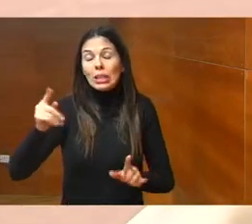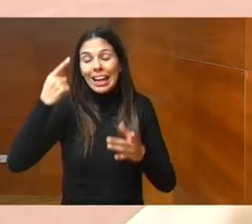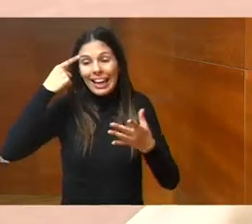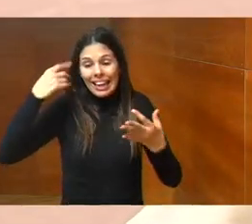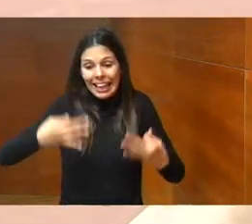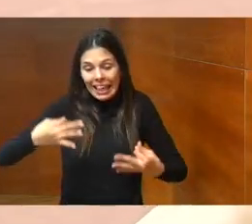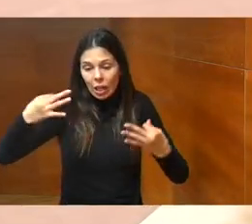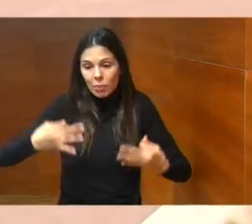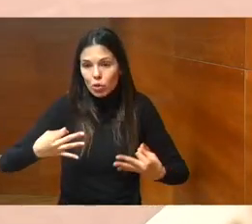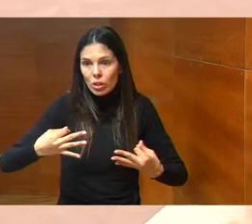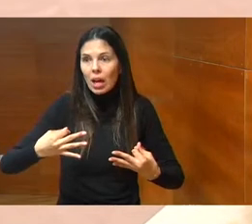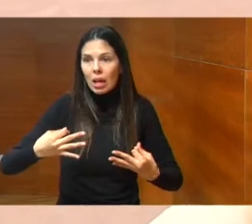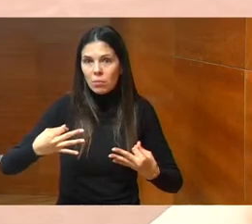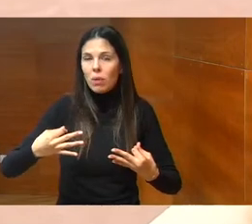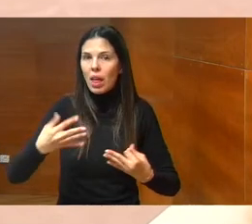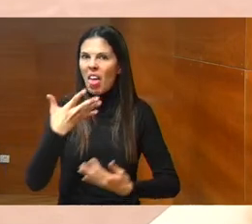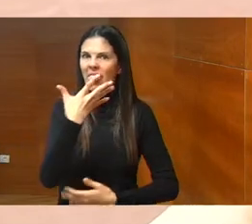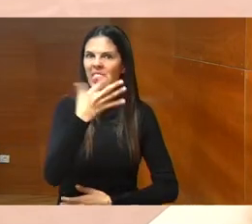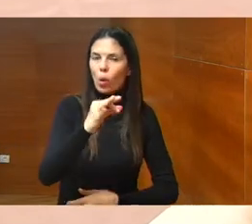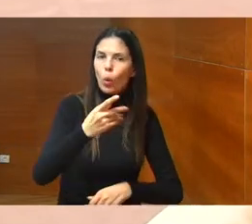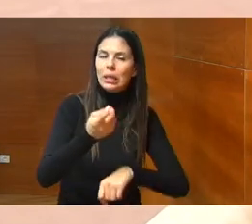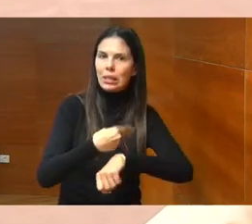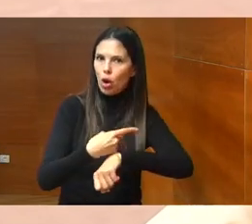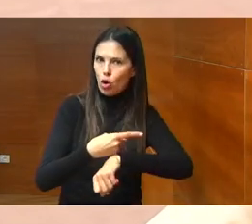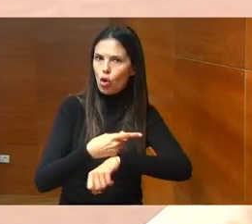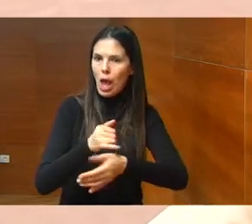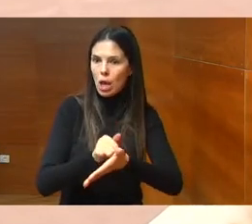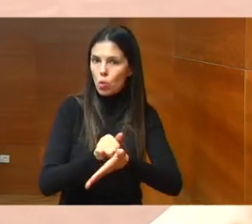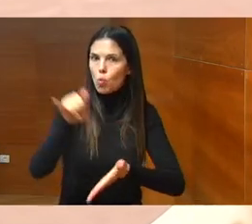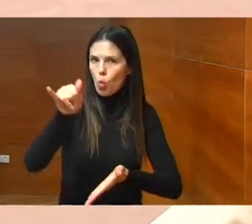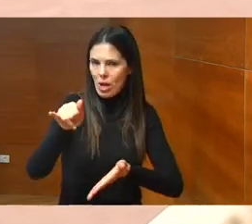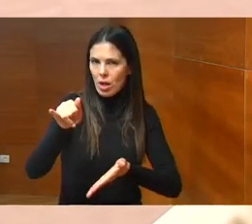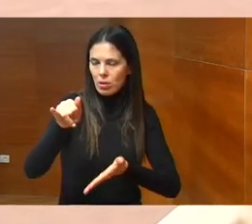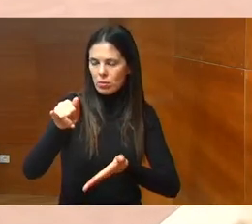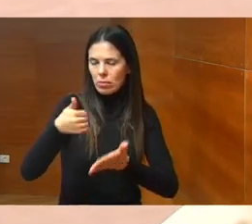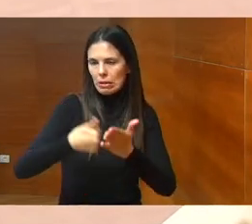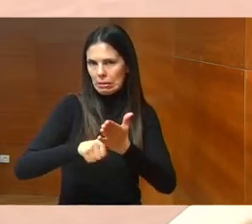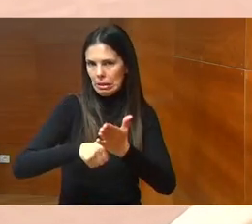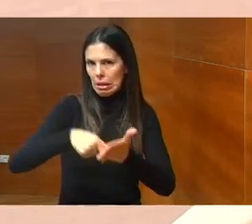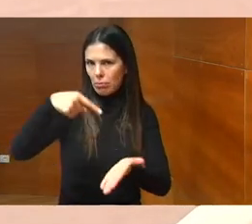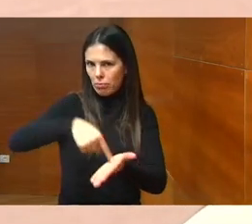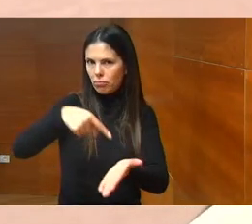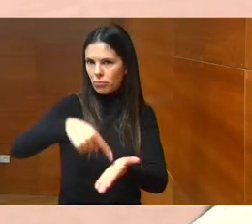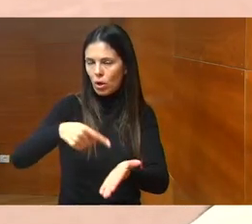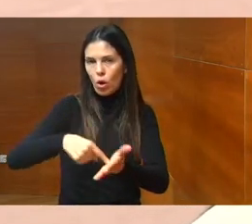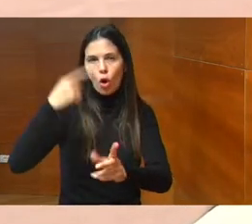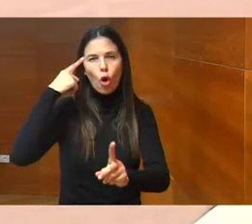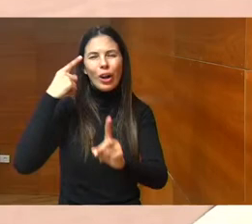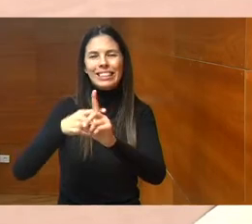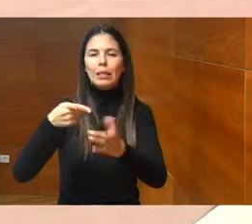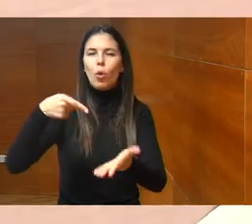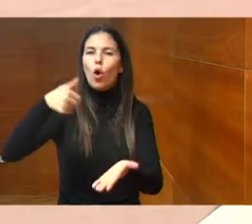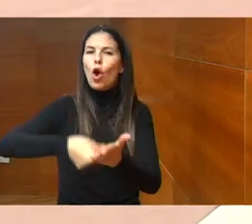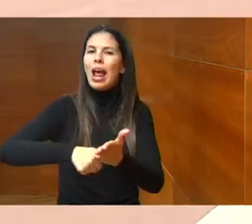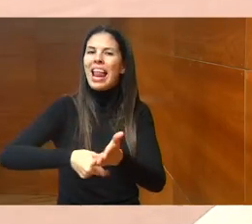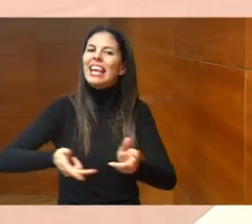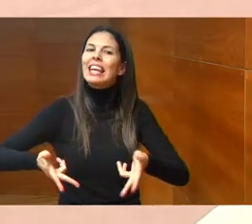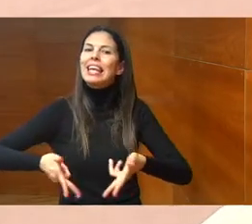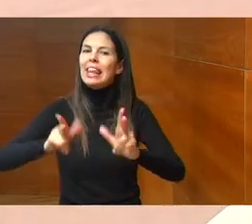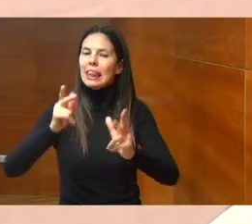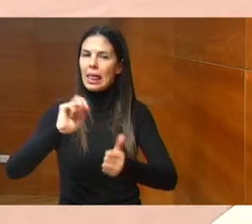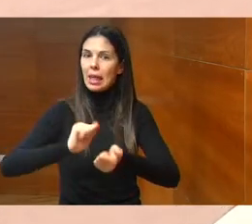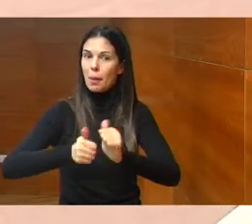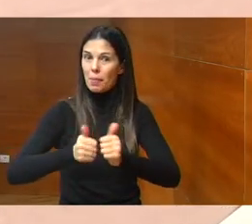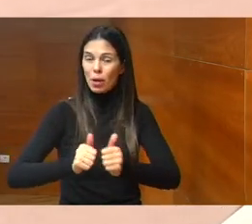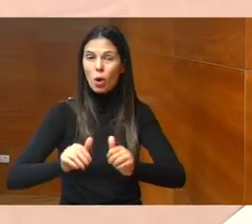llegó a completar esas 50 horas de requerían para obtener una licencia de pilotaje pero